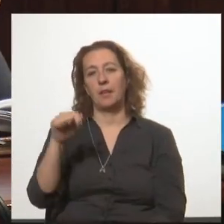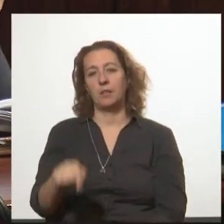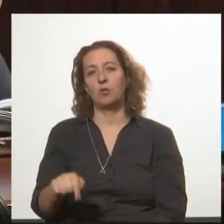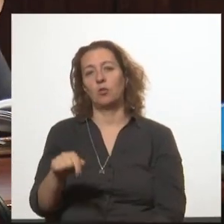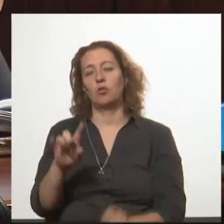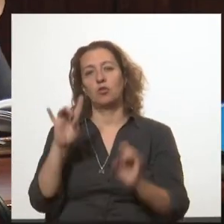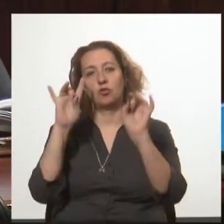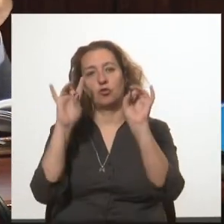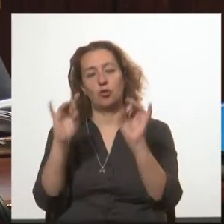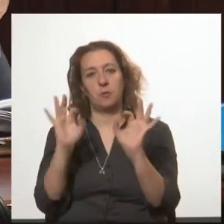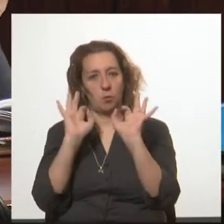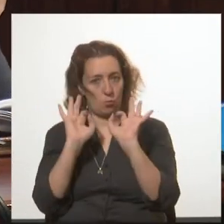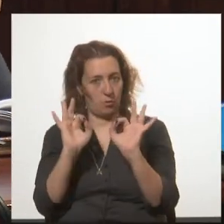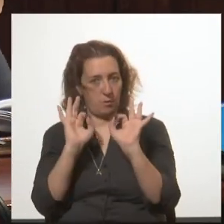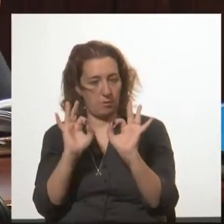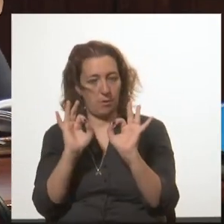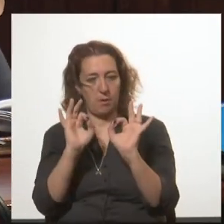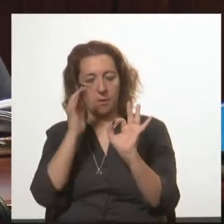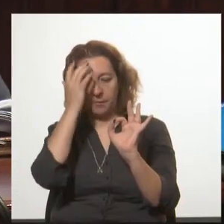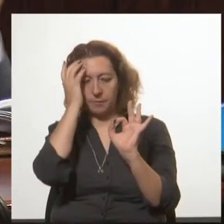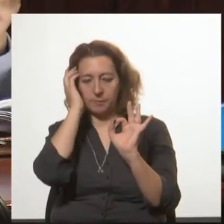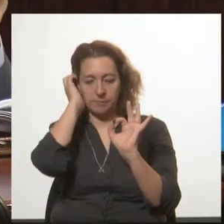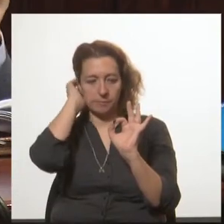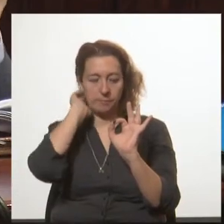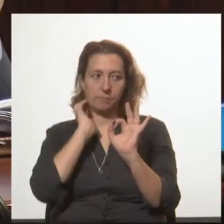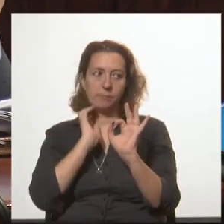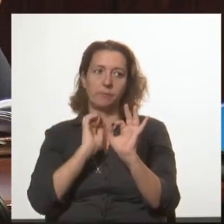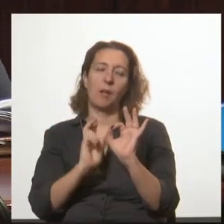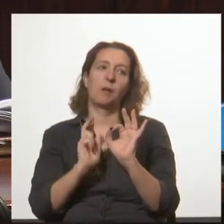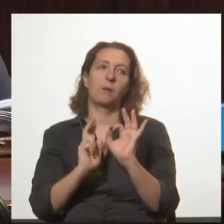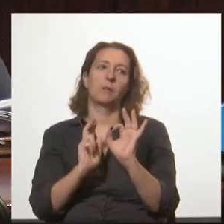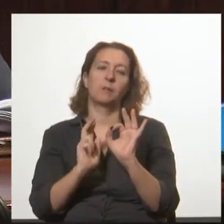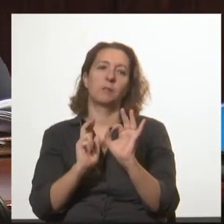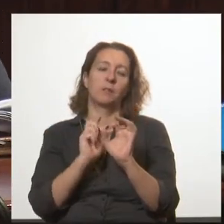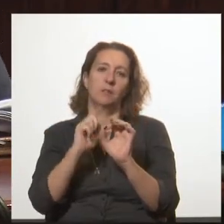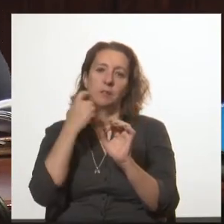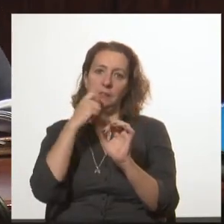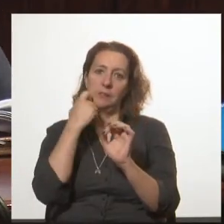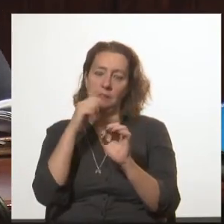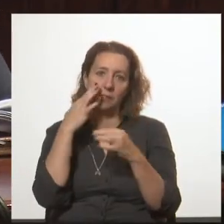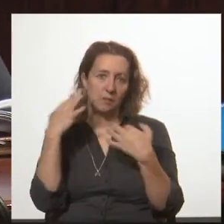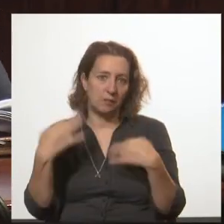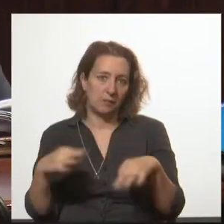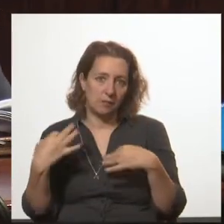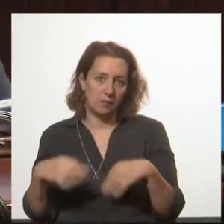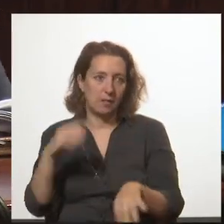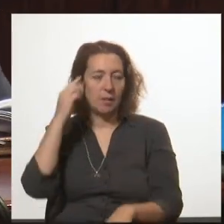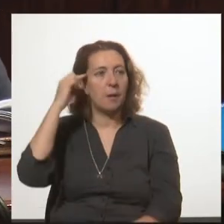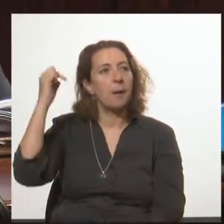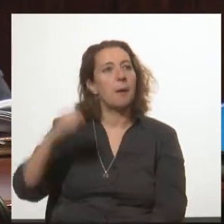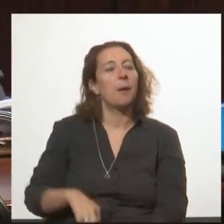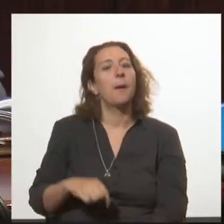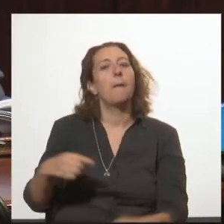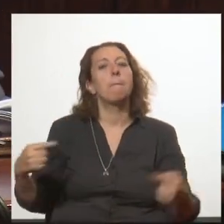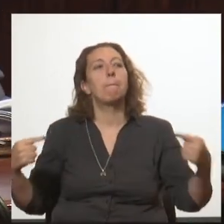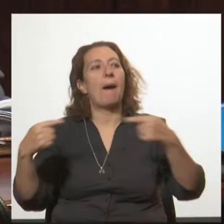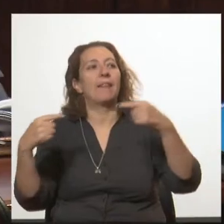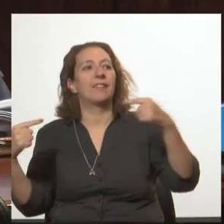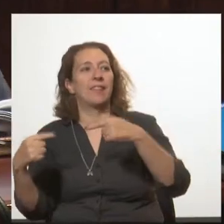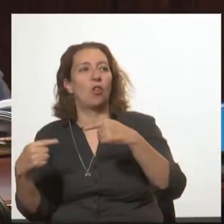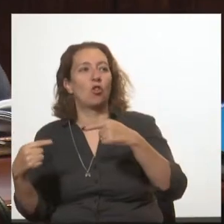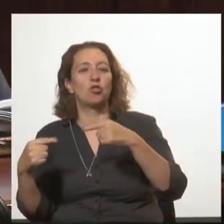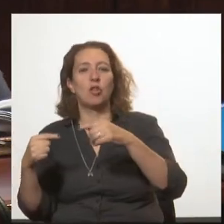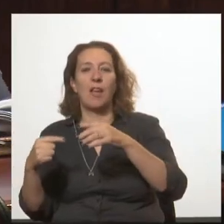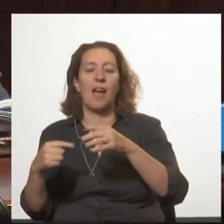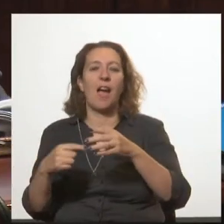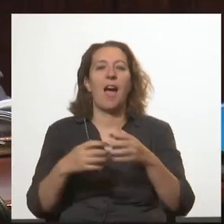justifica con una hipótesis irreal fíjense se planificaban partidos de hanball de